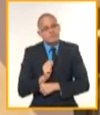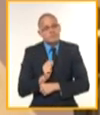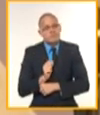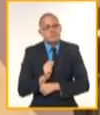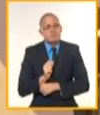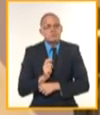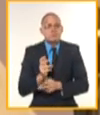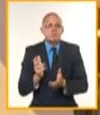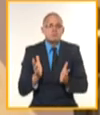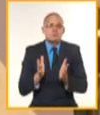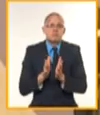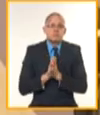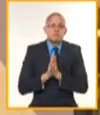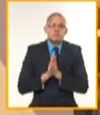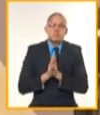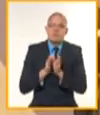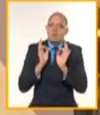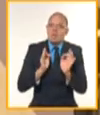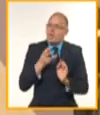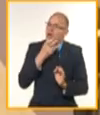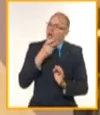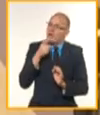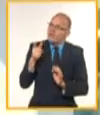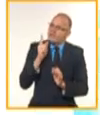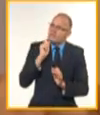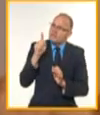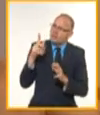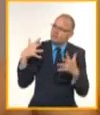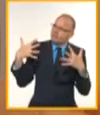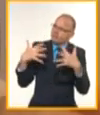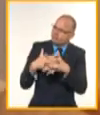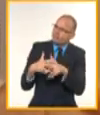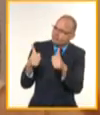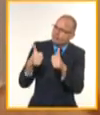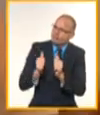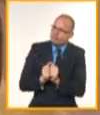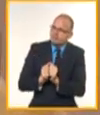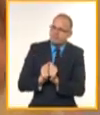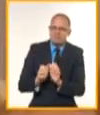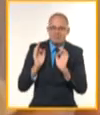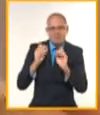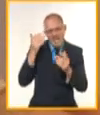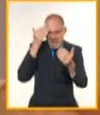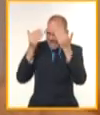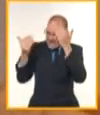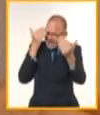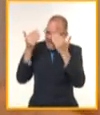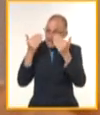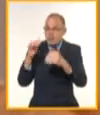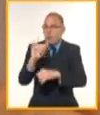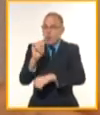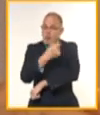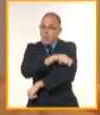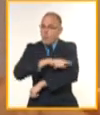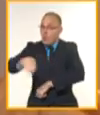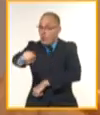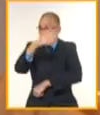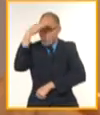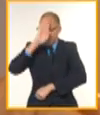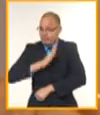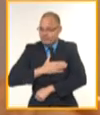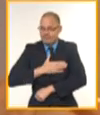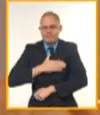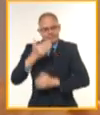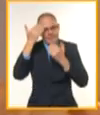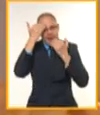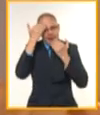Pero una figura que gratifica con el género humano. Muchas gracias y muchas gracias al pueblo cubano por lo